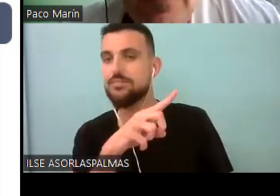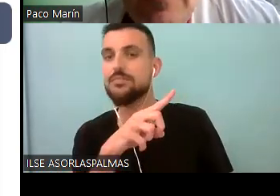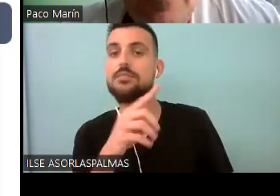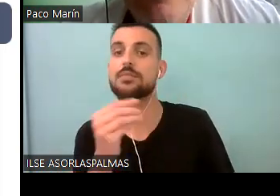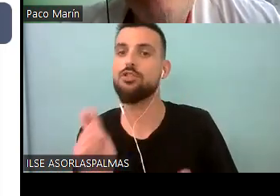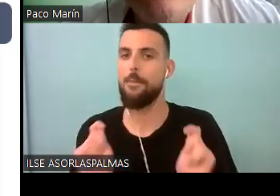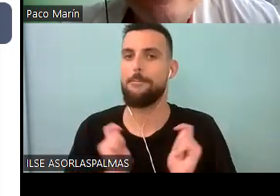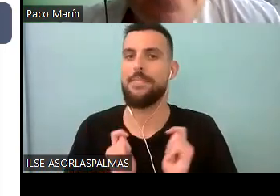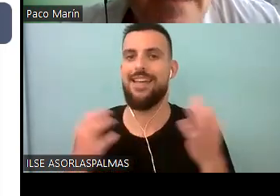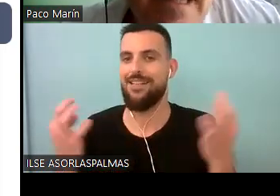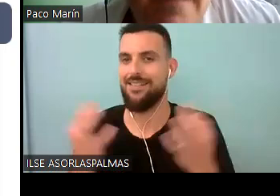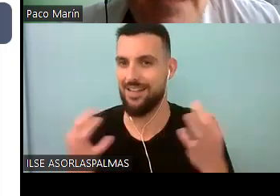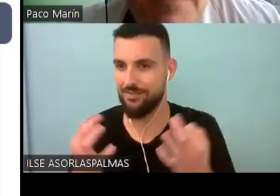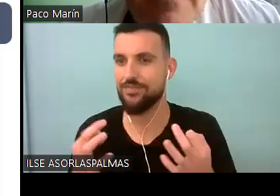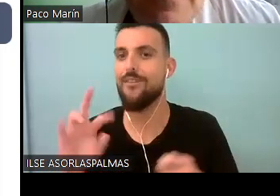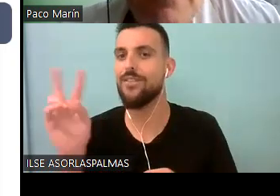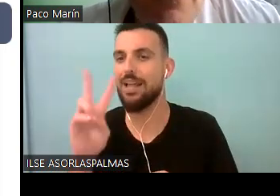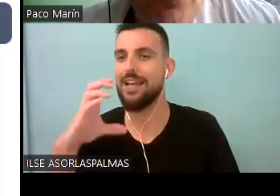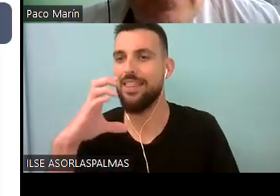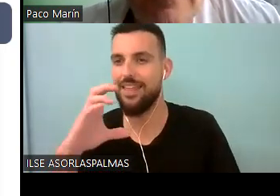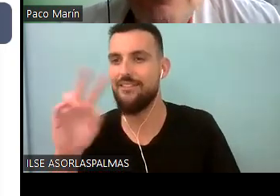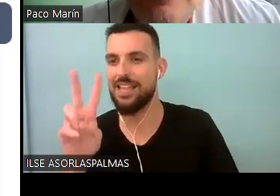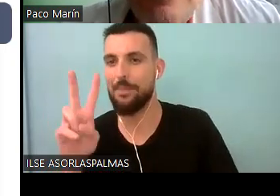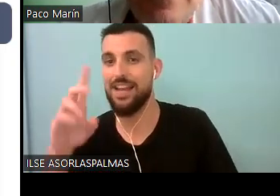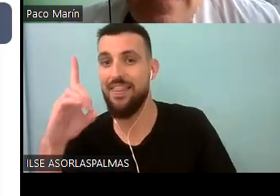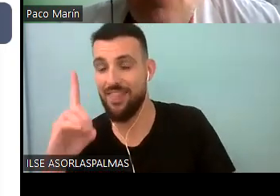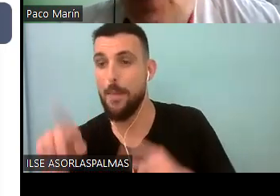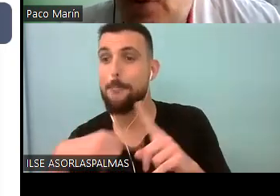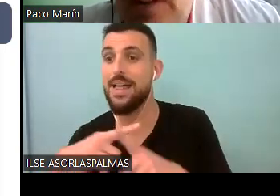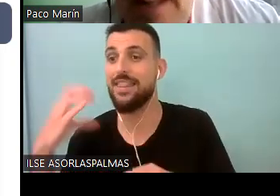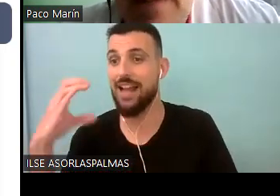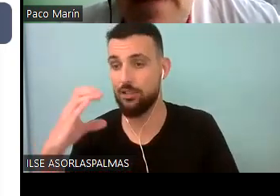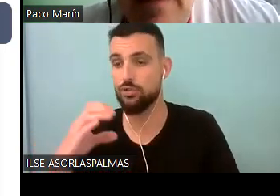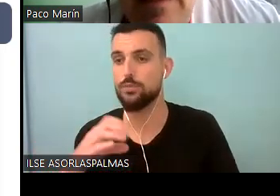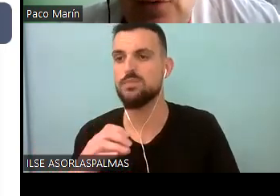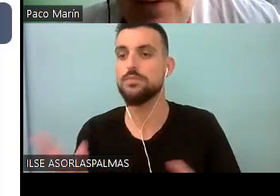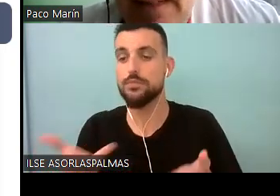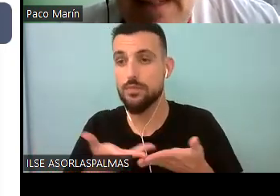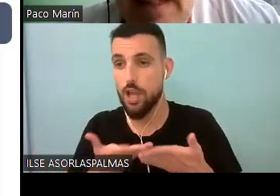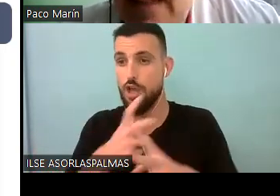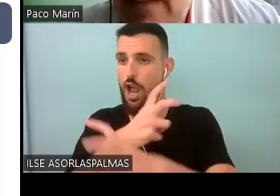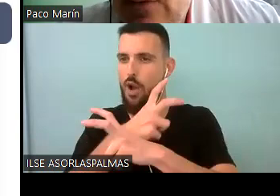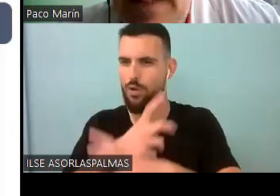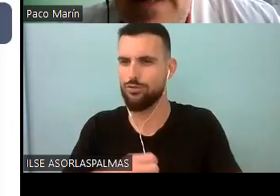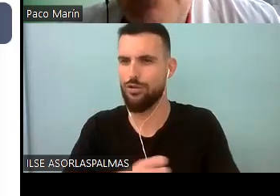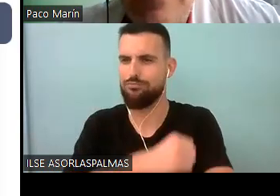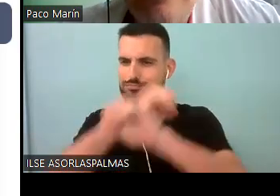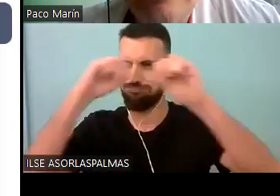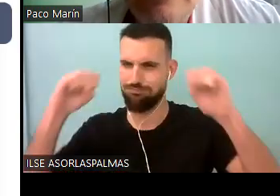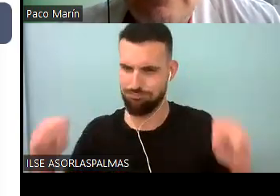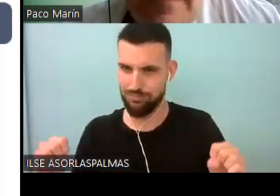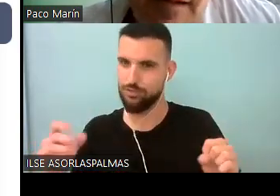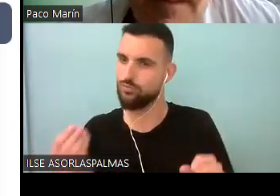hemos visto que es esencial, y la vitamina C, que veíamos antes, que como antioxidante no tiene